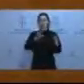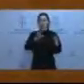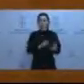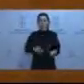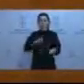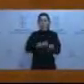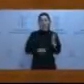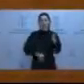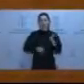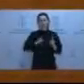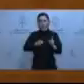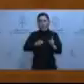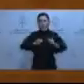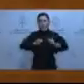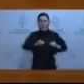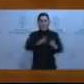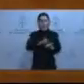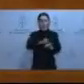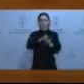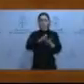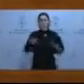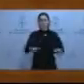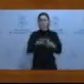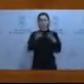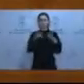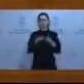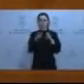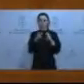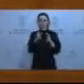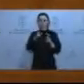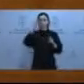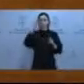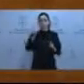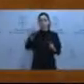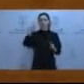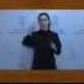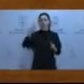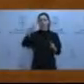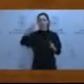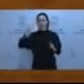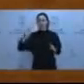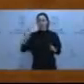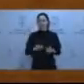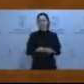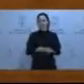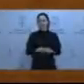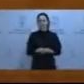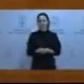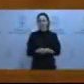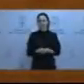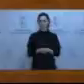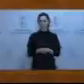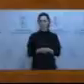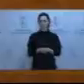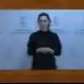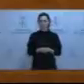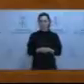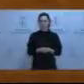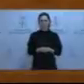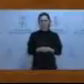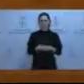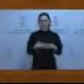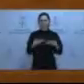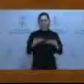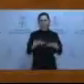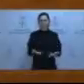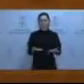y Gerentes en Servicios Sociales, el DEC 2015, y en materia de derechos y decisión política, se